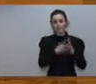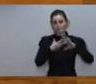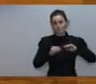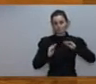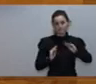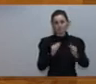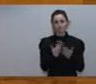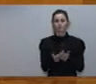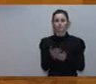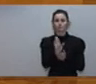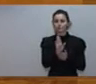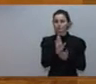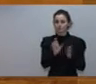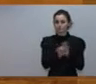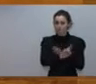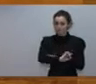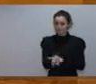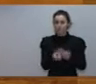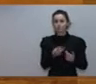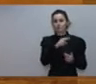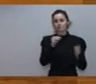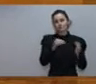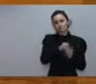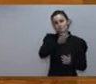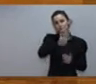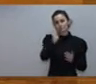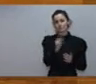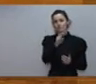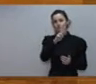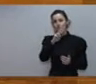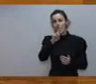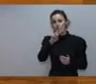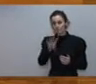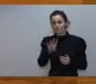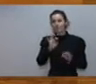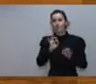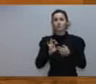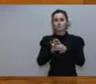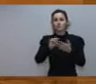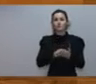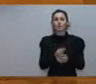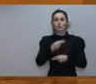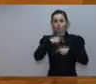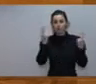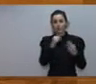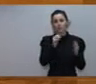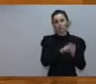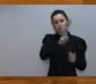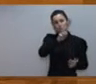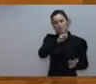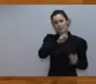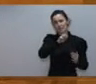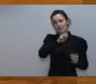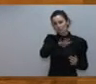esta proposición no de ley. La 2014-24 sobre contratación pública, la